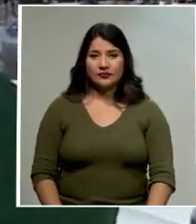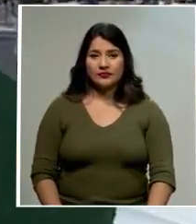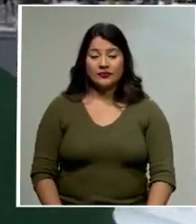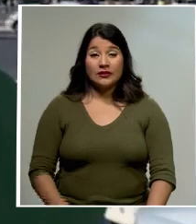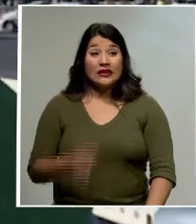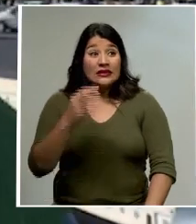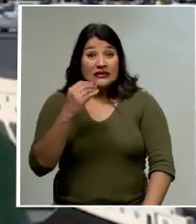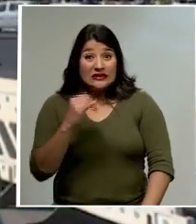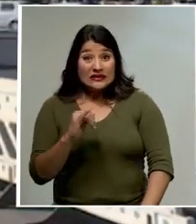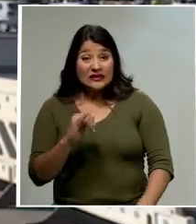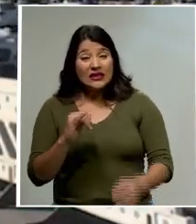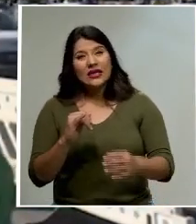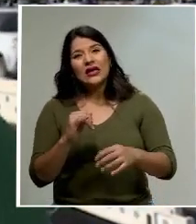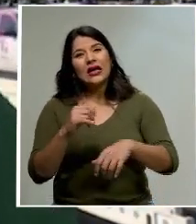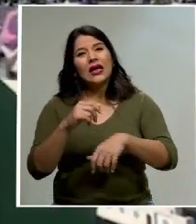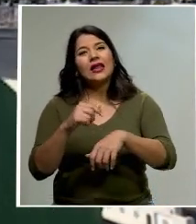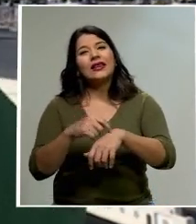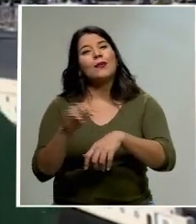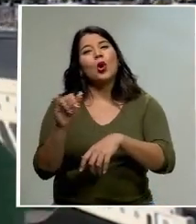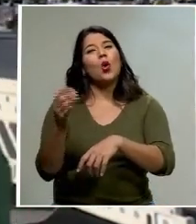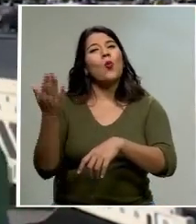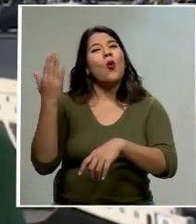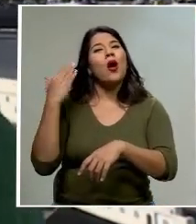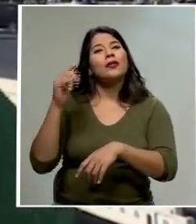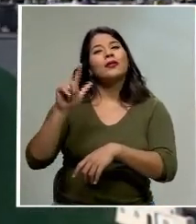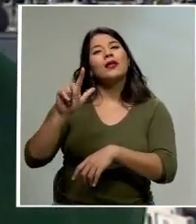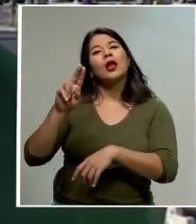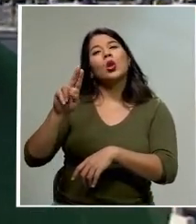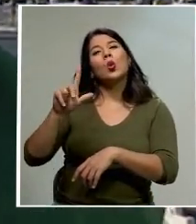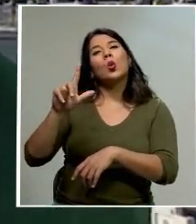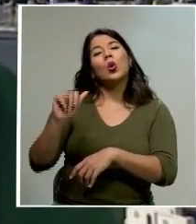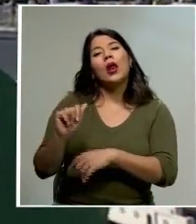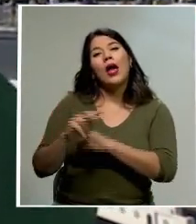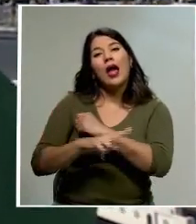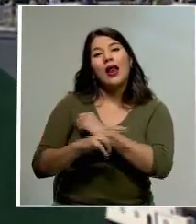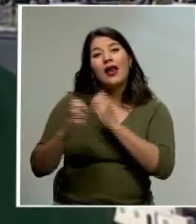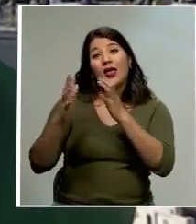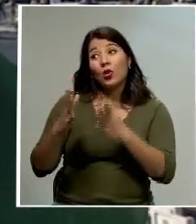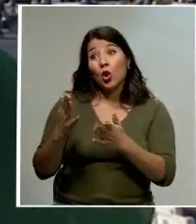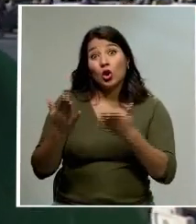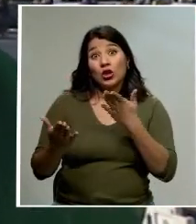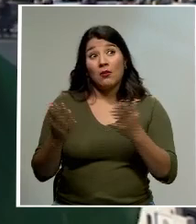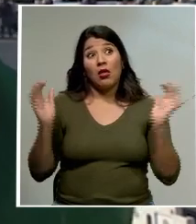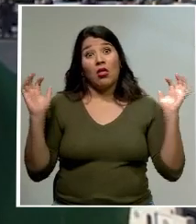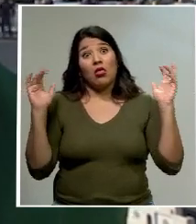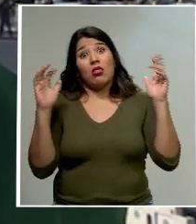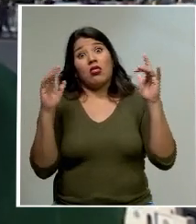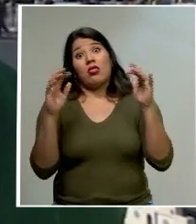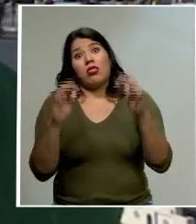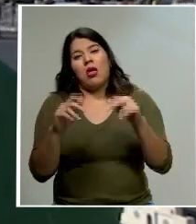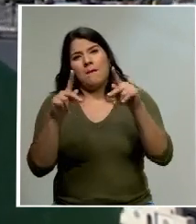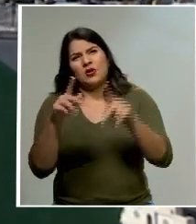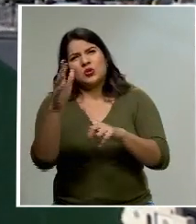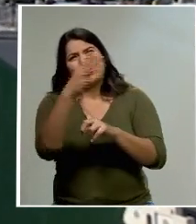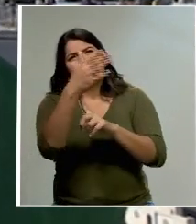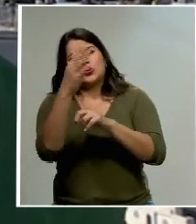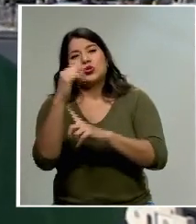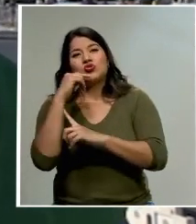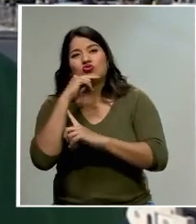Si fuera en la época de Lula el ladrón estaría lleno. Estaría abarrotado de personas aquí con banderas rojas. Y el acto no